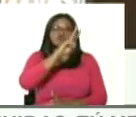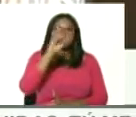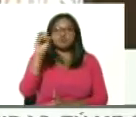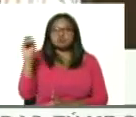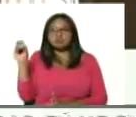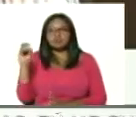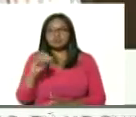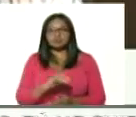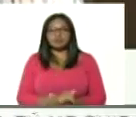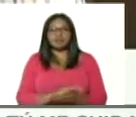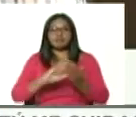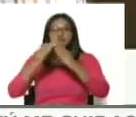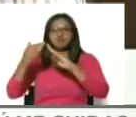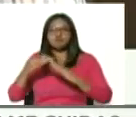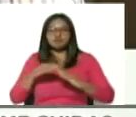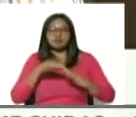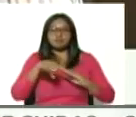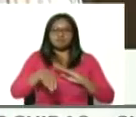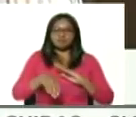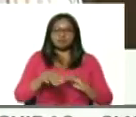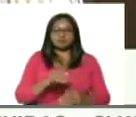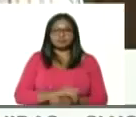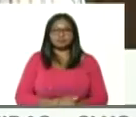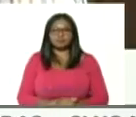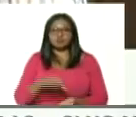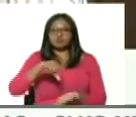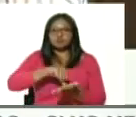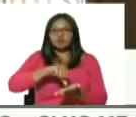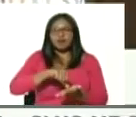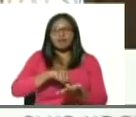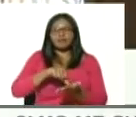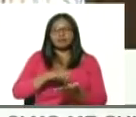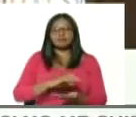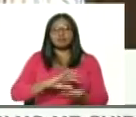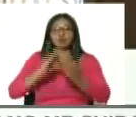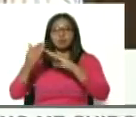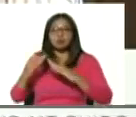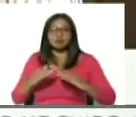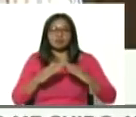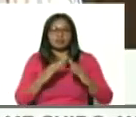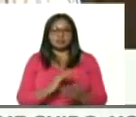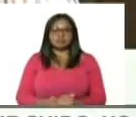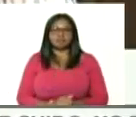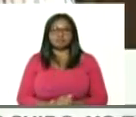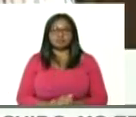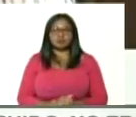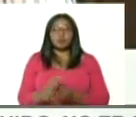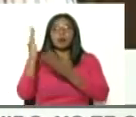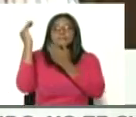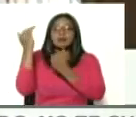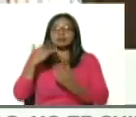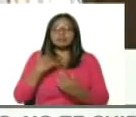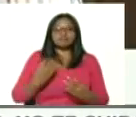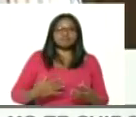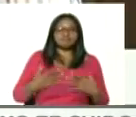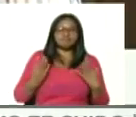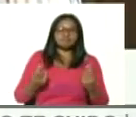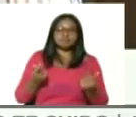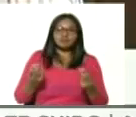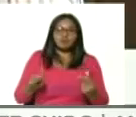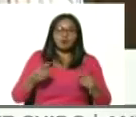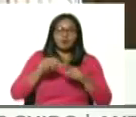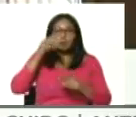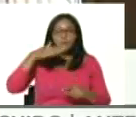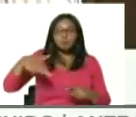vamos por más, presidente, porque hoy hay una gran esperanza, pero una esperanza activa de nosotros como pueblo, con